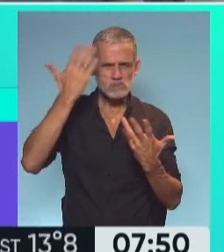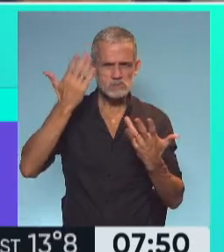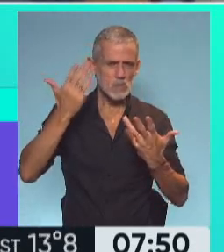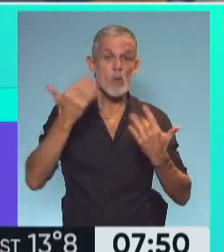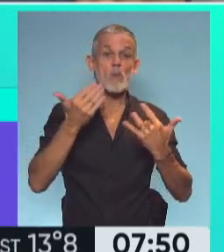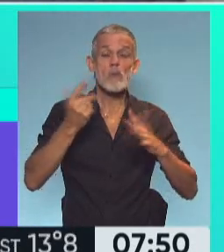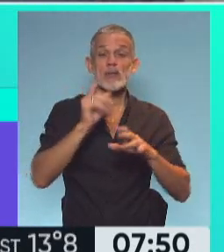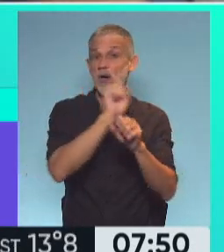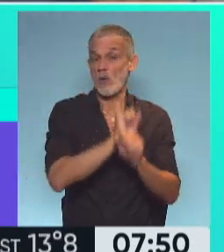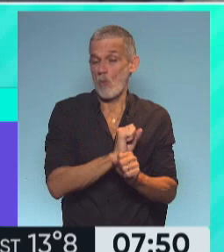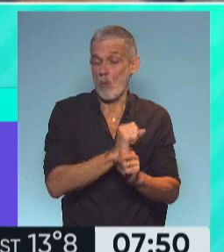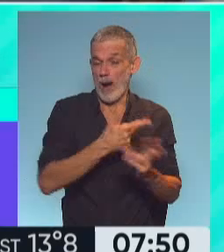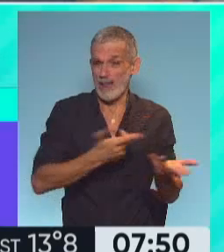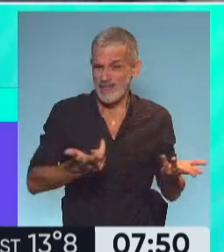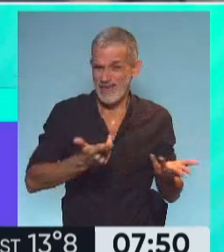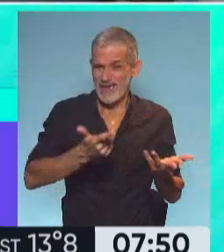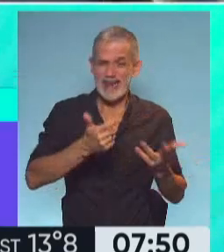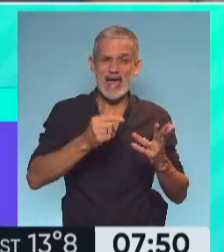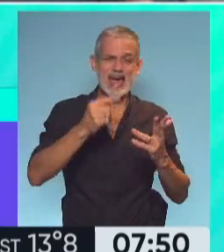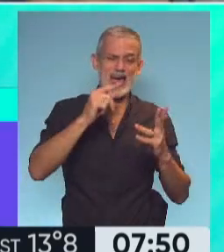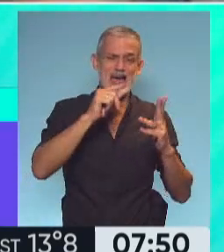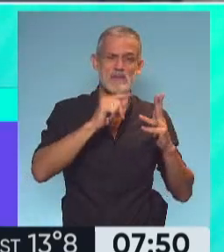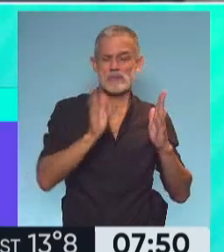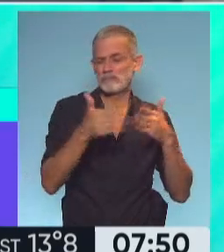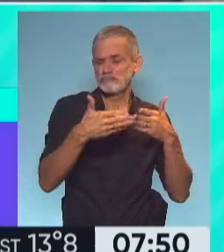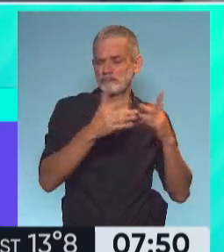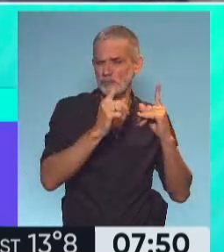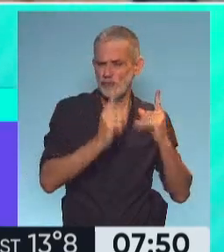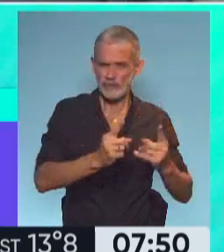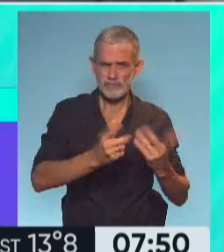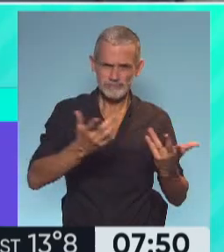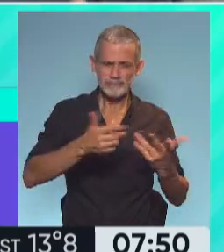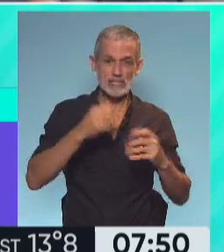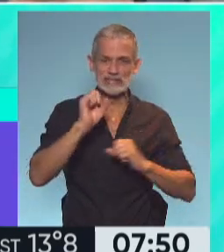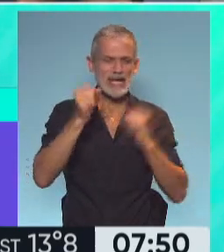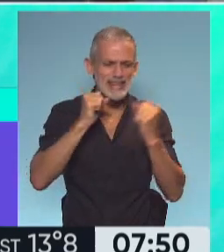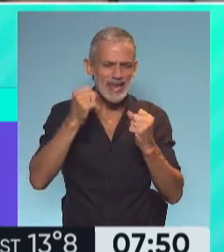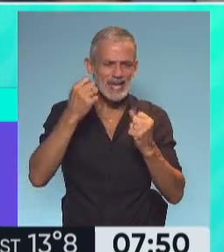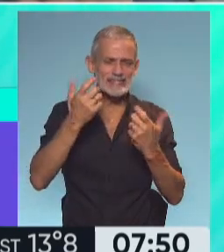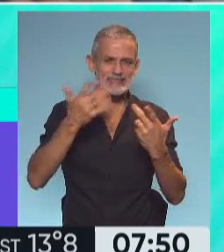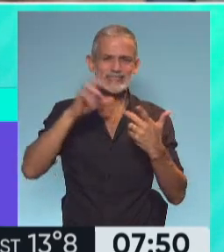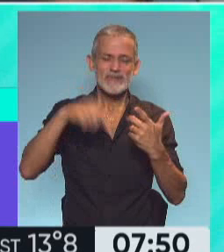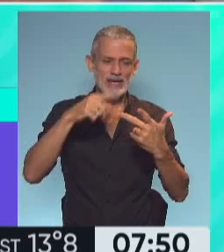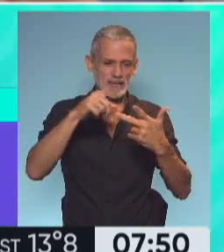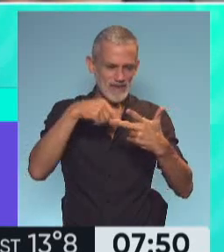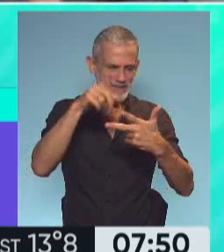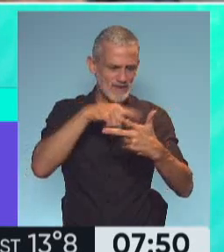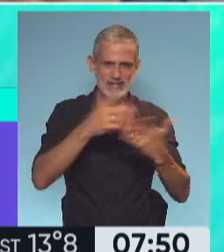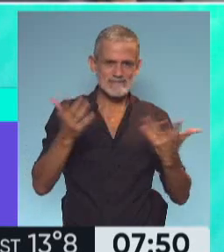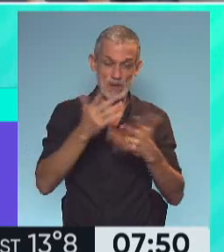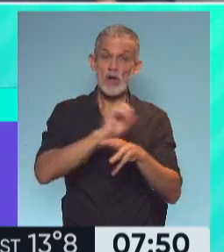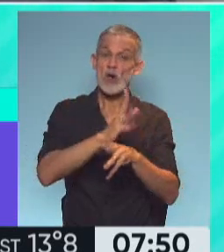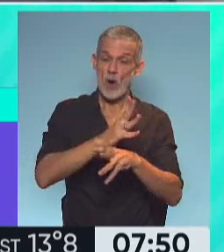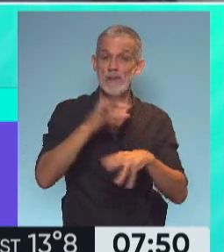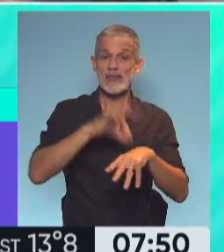traído la cuarentena de per se, el estrés, la ansiedad que estamos sobrellevando todos, y además el COVID como una